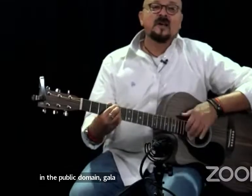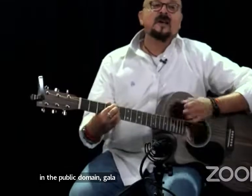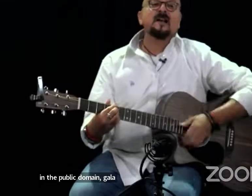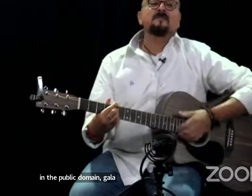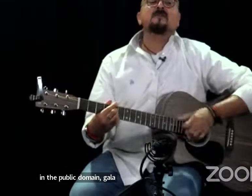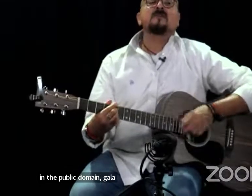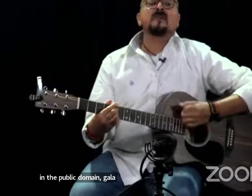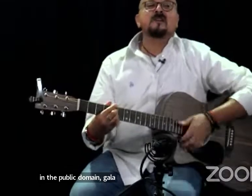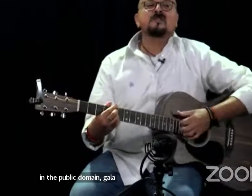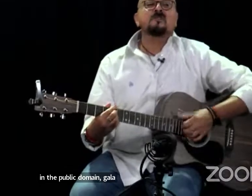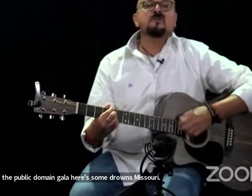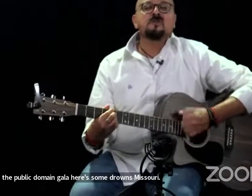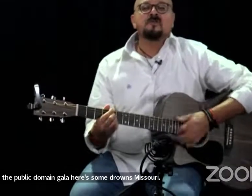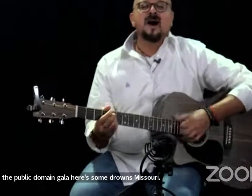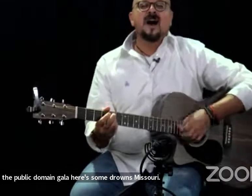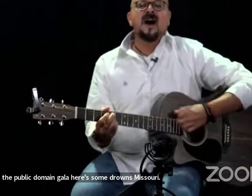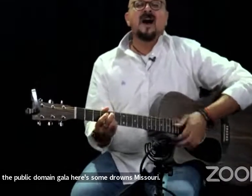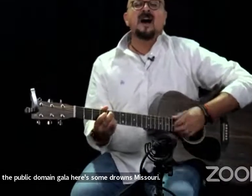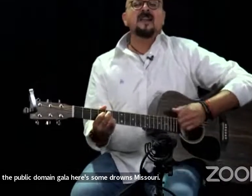transmisor del amor a su